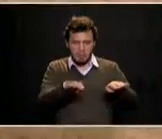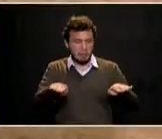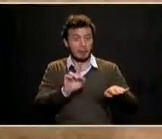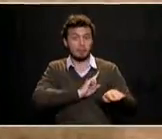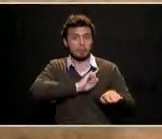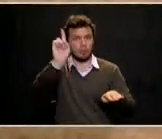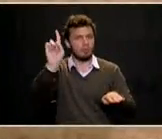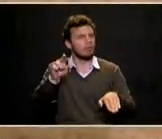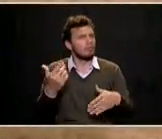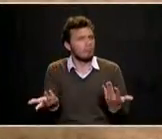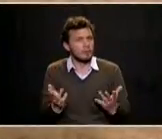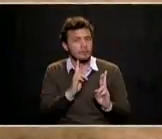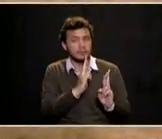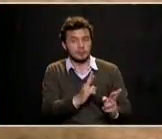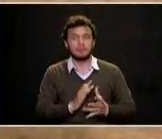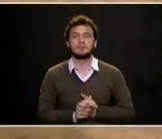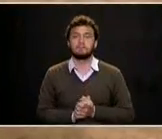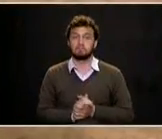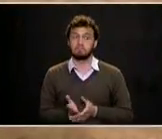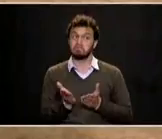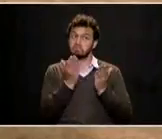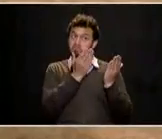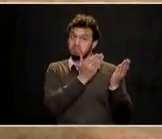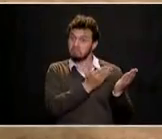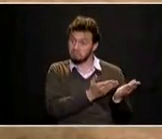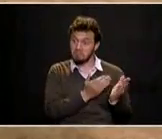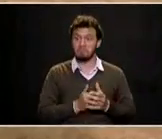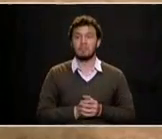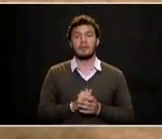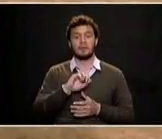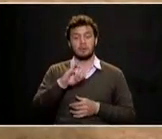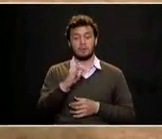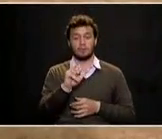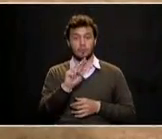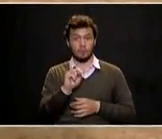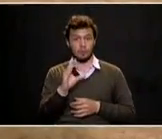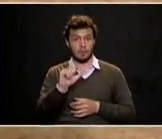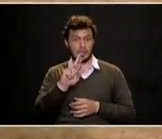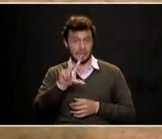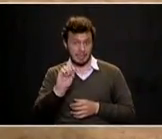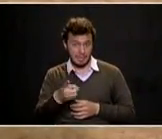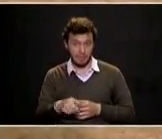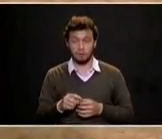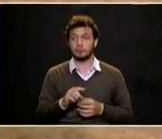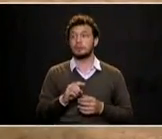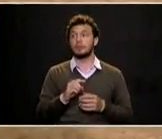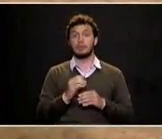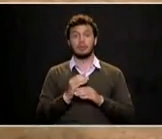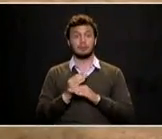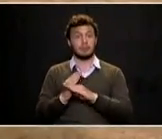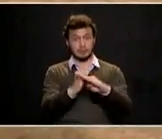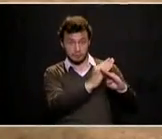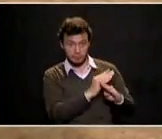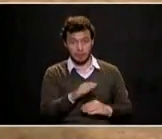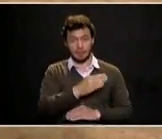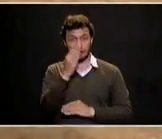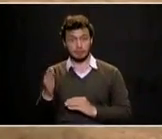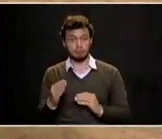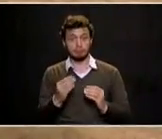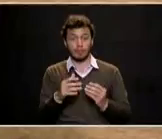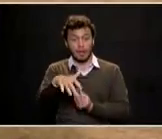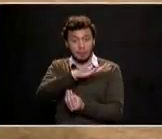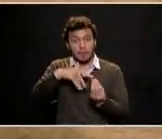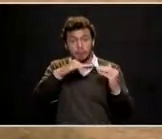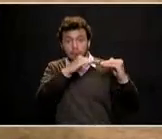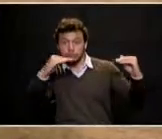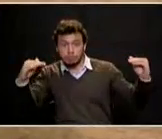si Juan Carlos es el de la seguridad, Beatriz de la sostenibilidad, nosotros somos de la seguridad, de la sostenibilidad, pero más importante, de la gente.